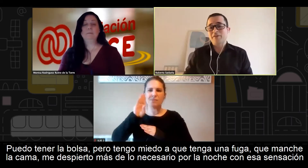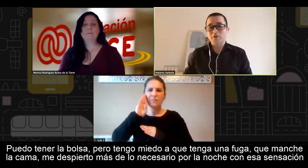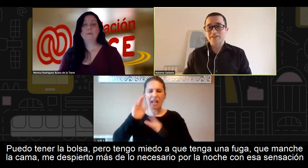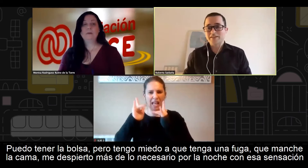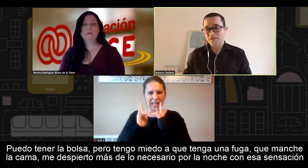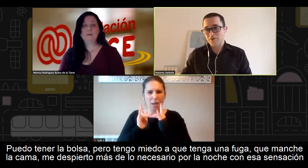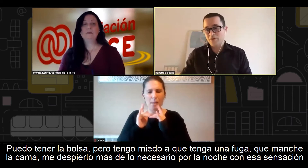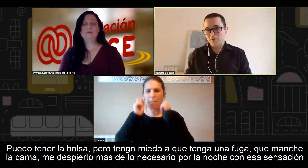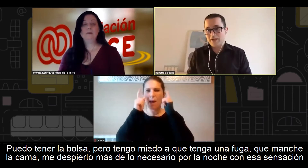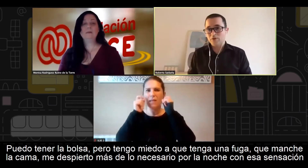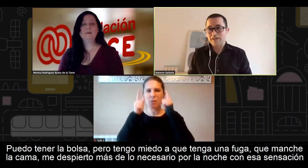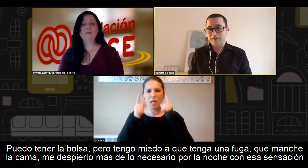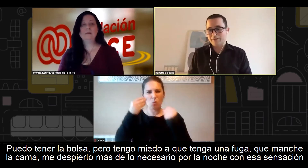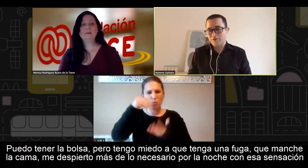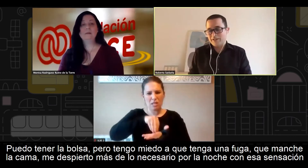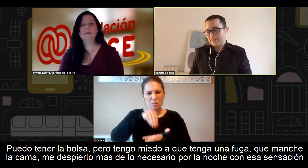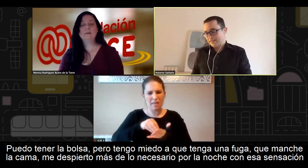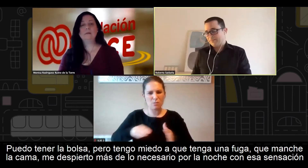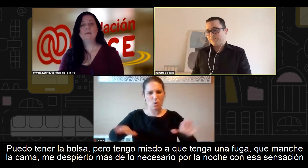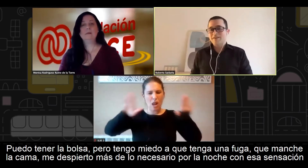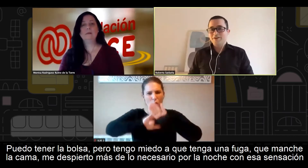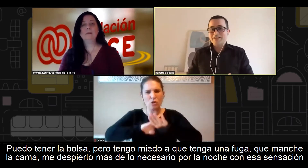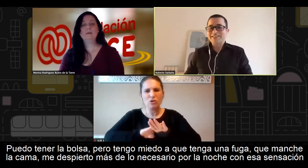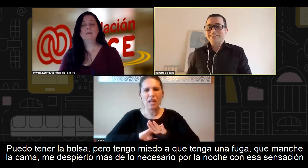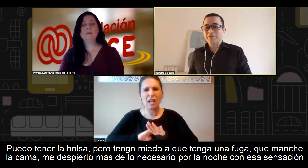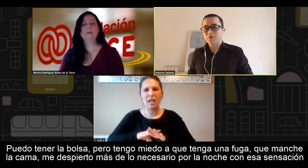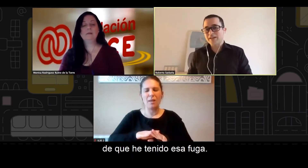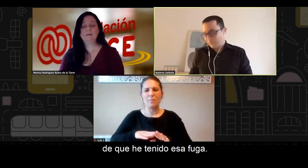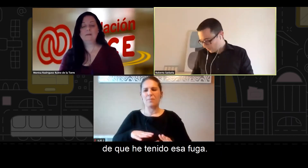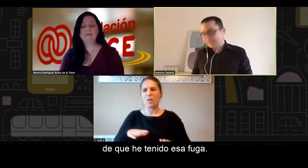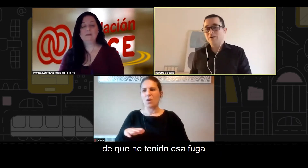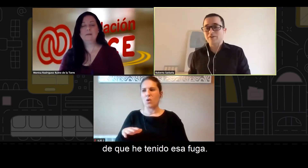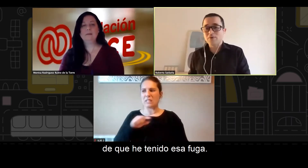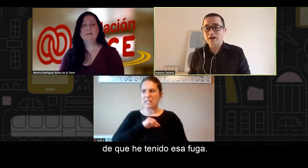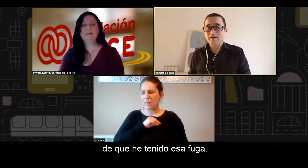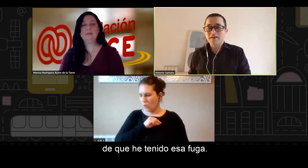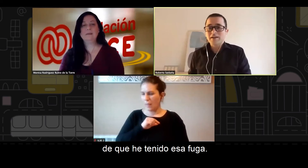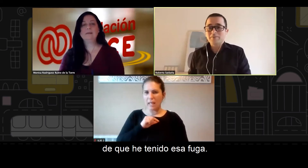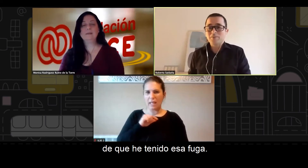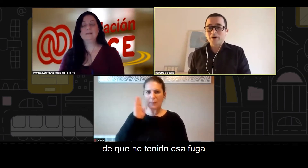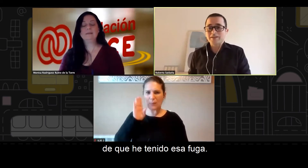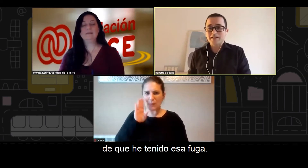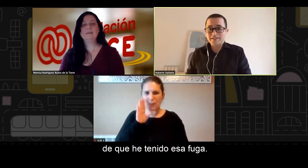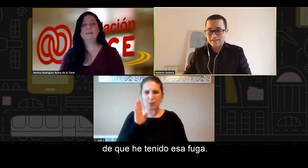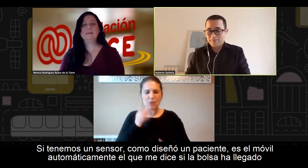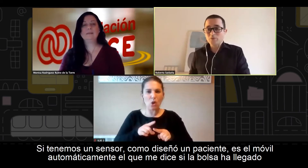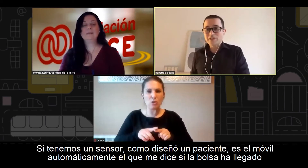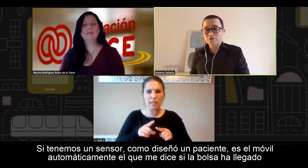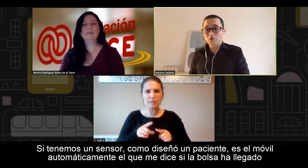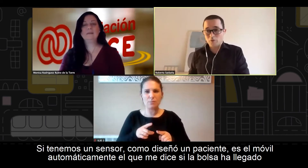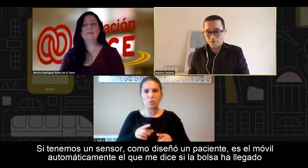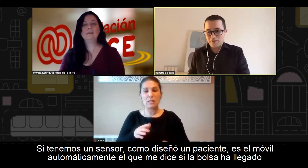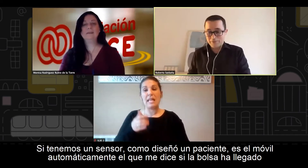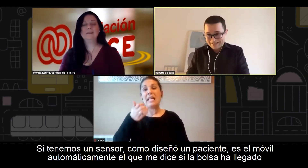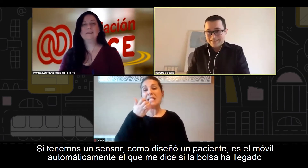veces de lo necesario por la noche con esa sensación de que a lo mejor he tenido esa fuga. Pues si tenemos un sensor,